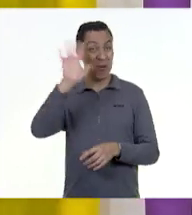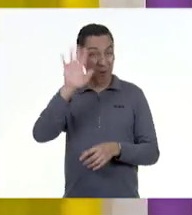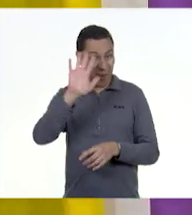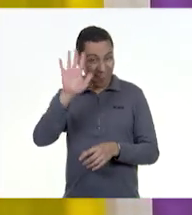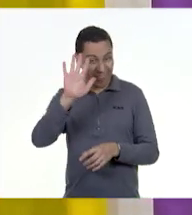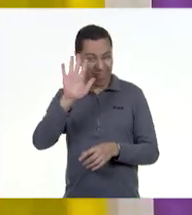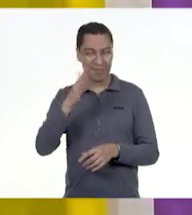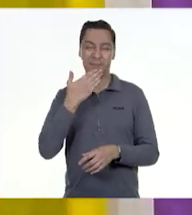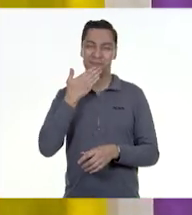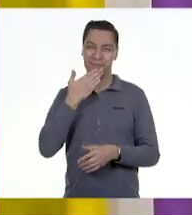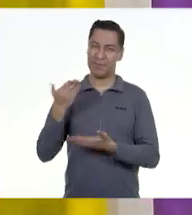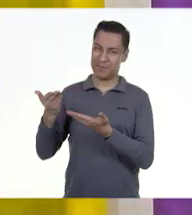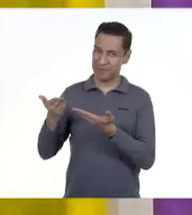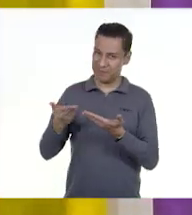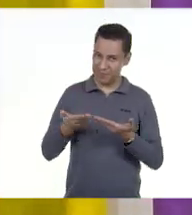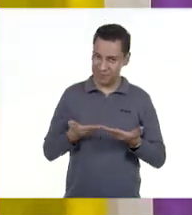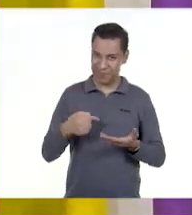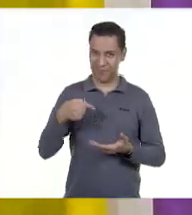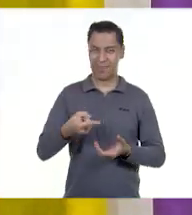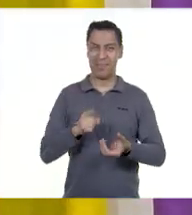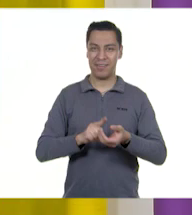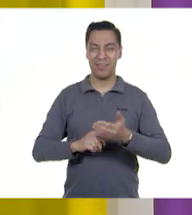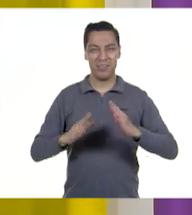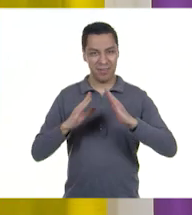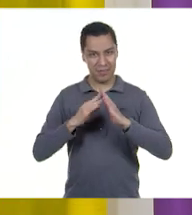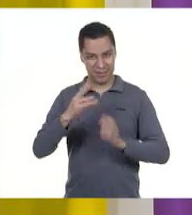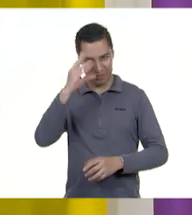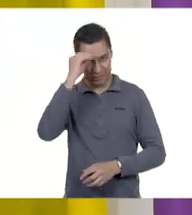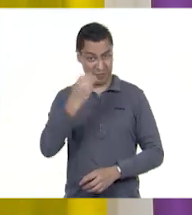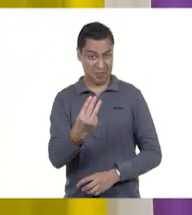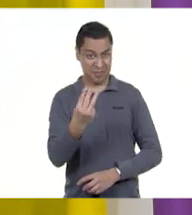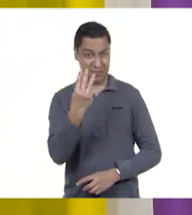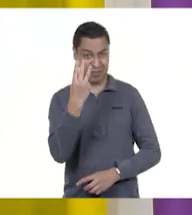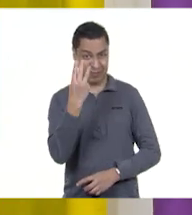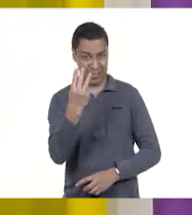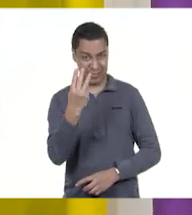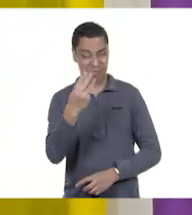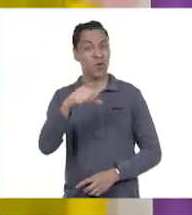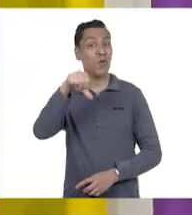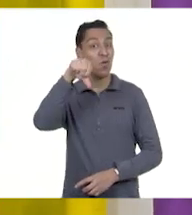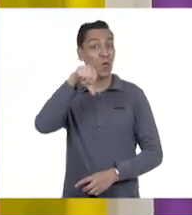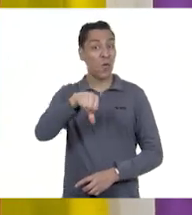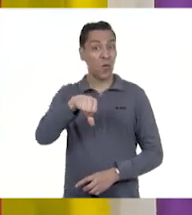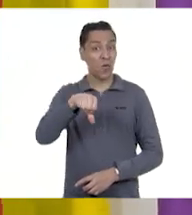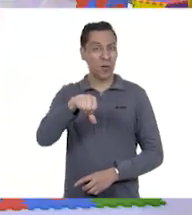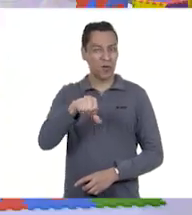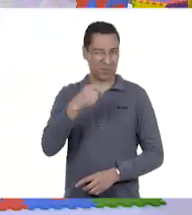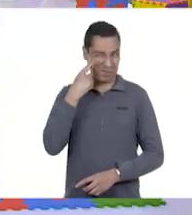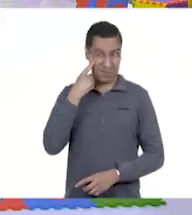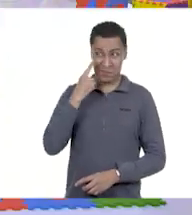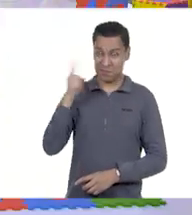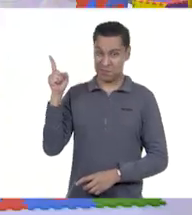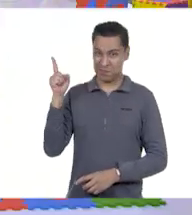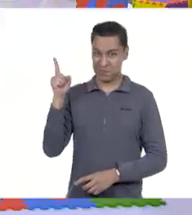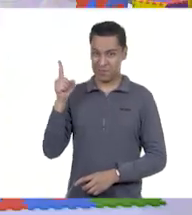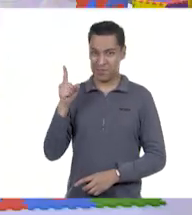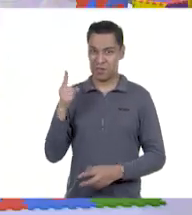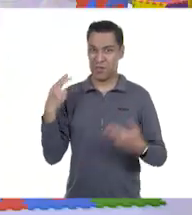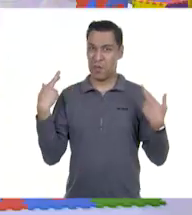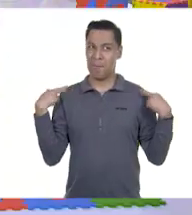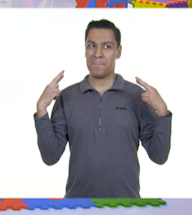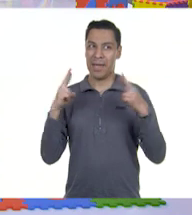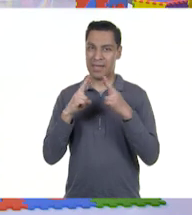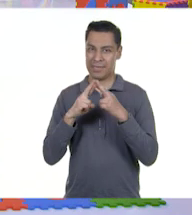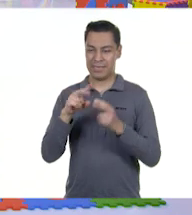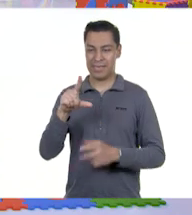y niños! Bienvenidas y bienvenidos a Aprende en Casa 3. El día de hoy, bueno, como pudieron ver, ya está Lenny aquí para darnos